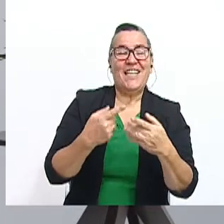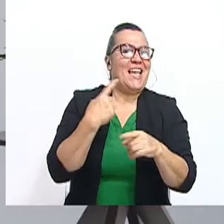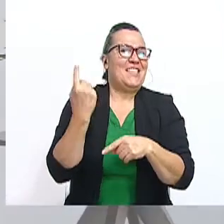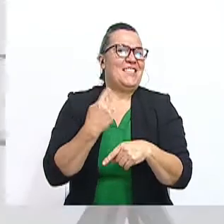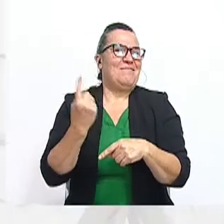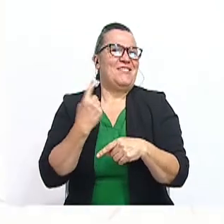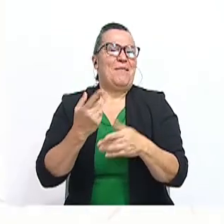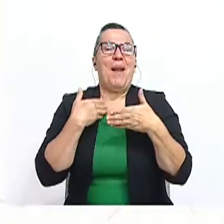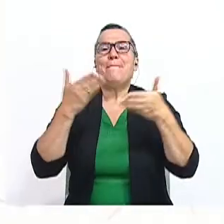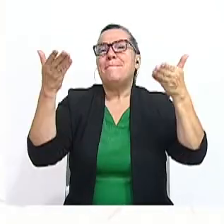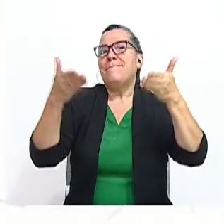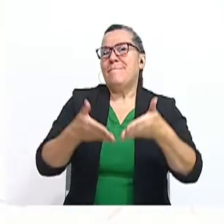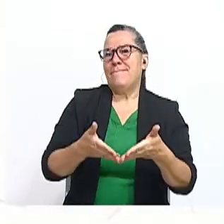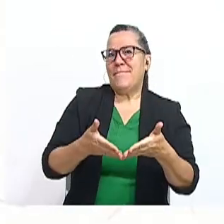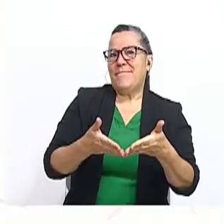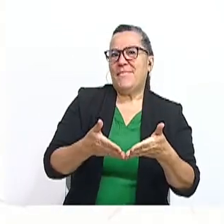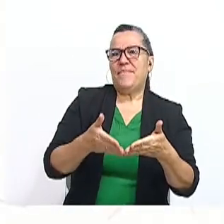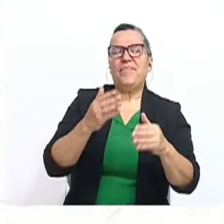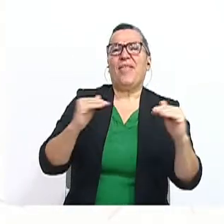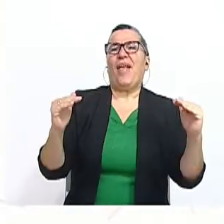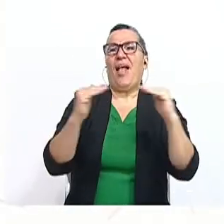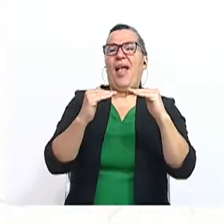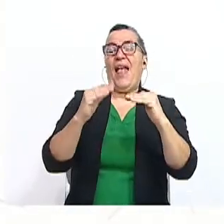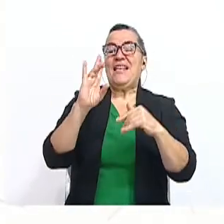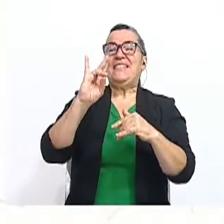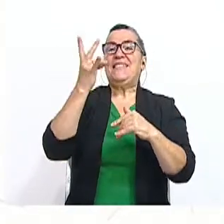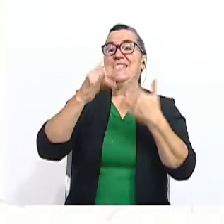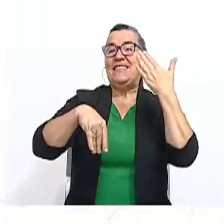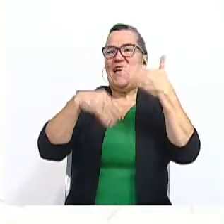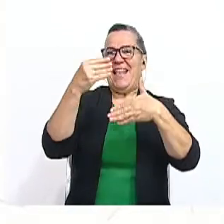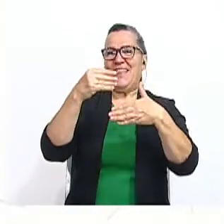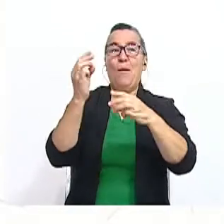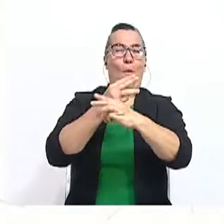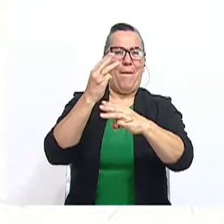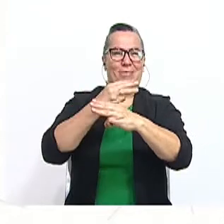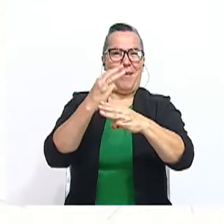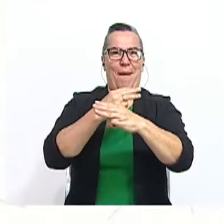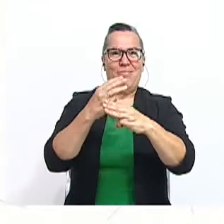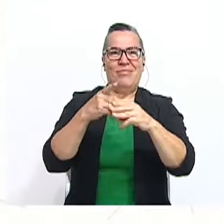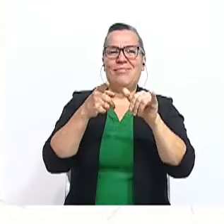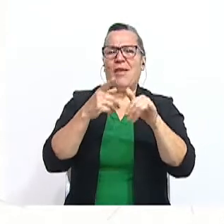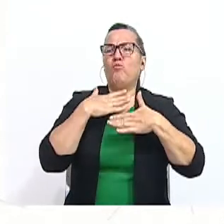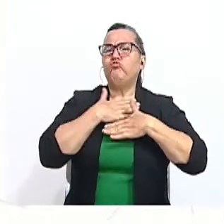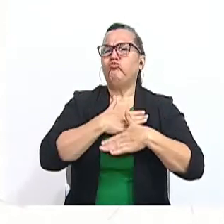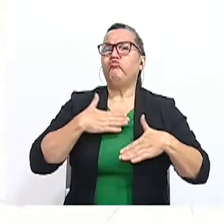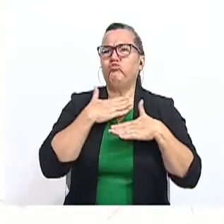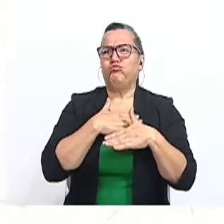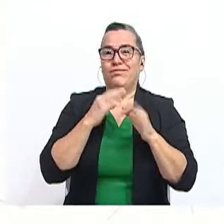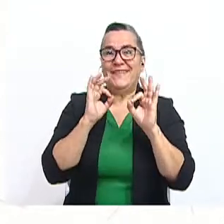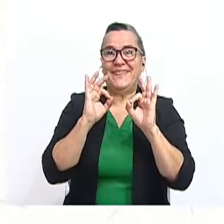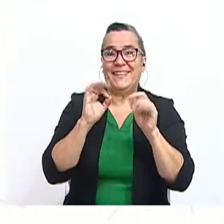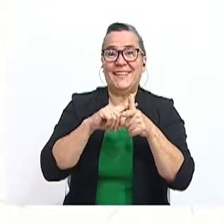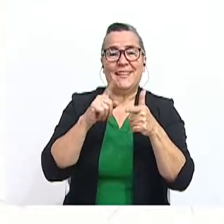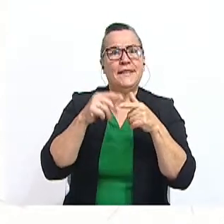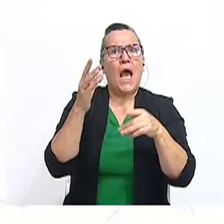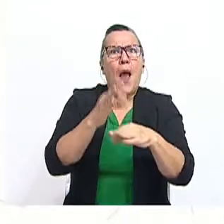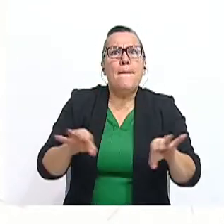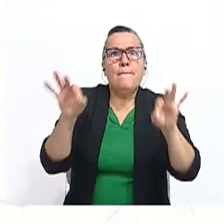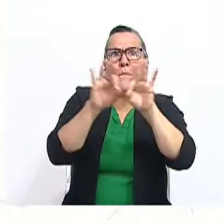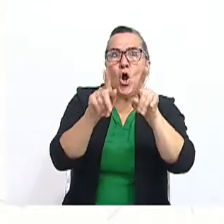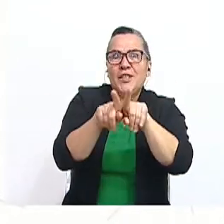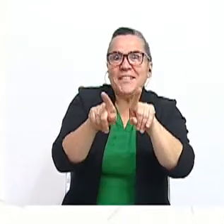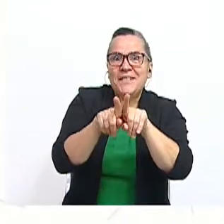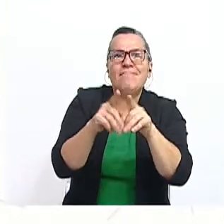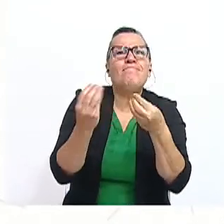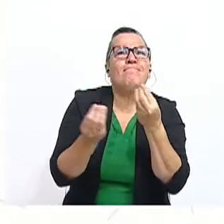les vamos a dar la bienvenida al nivel de séptimo año. De verdad, disfrutemos mucho hoy. Y algo muy importante que